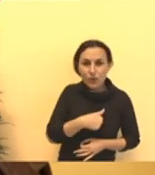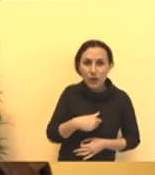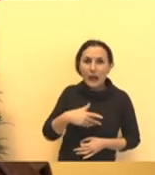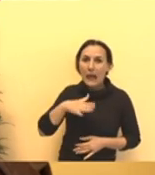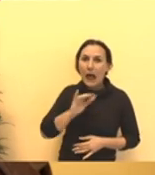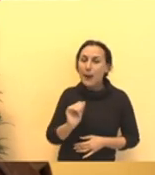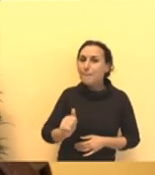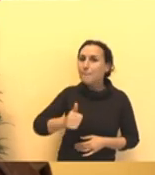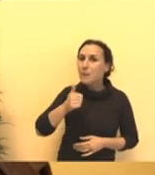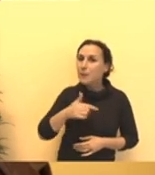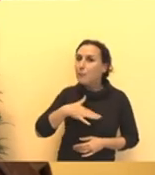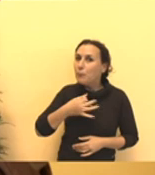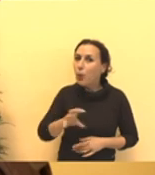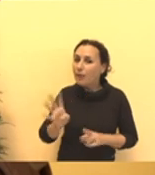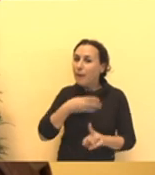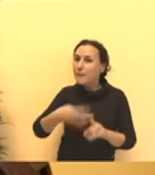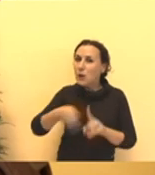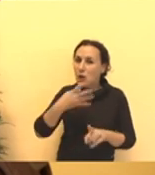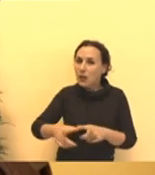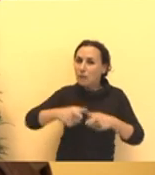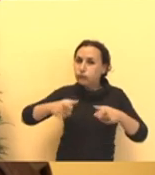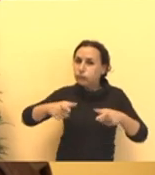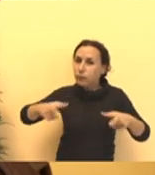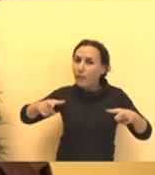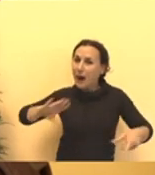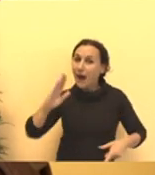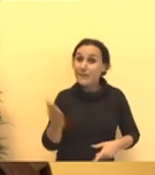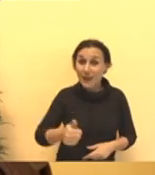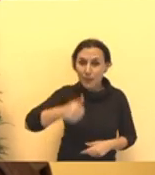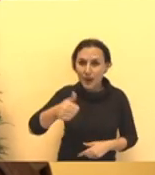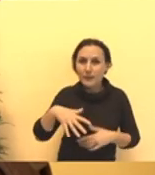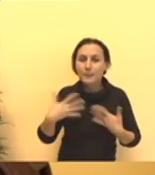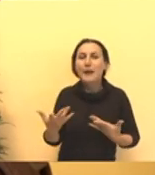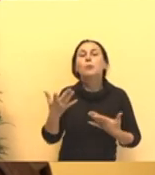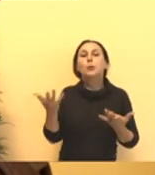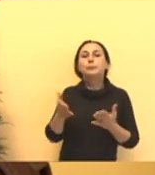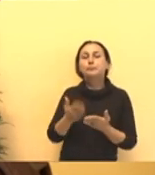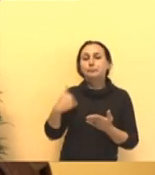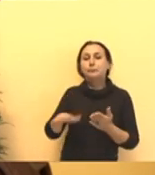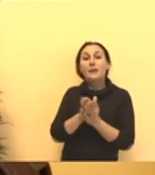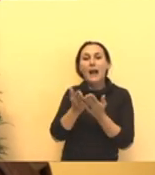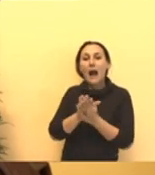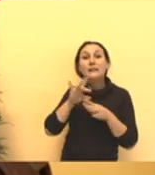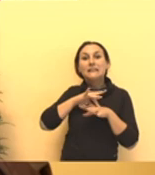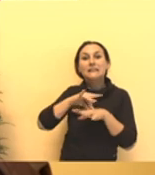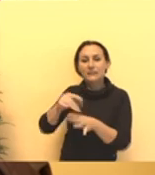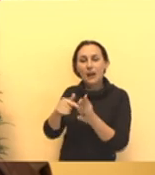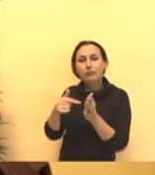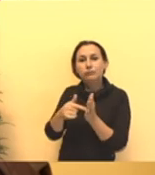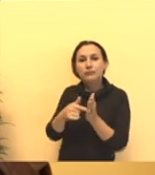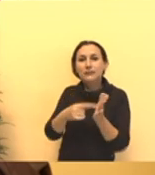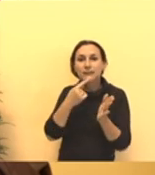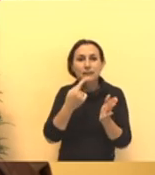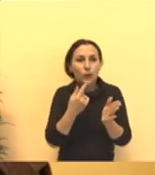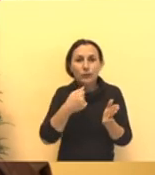agredidas. Es verdad que la violencia de género es más grave. Pues saca unas guías y el lenguaje, la que